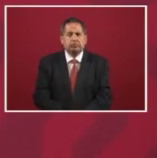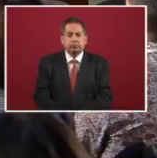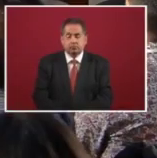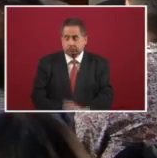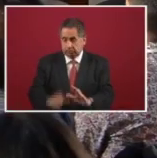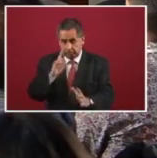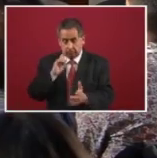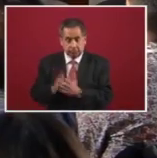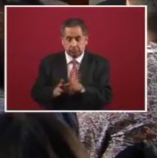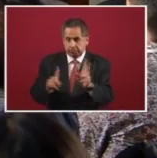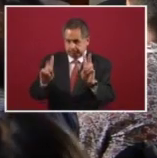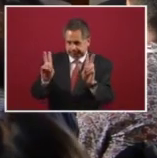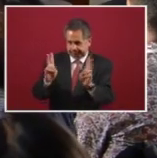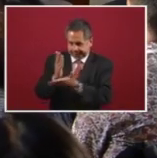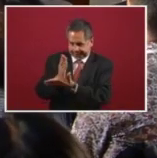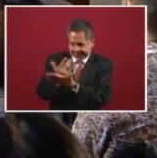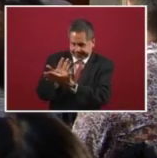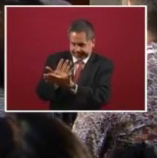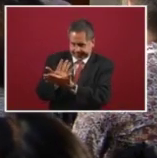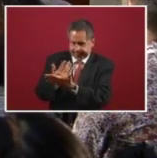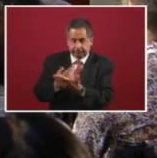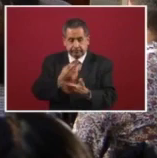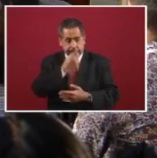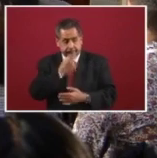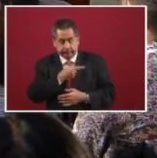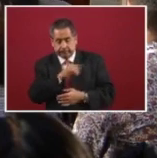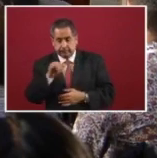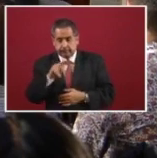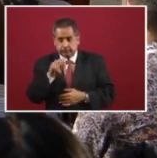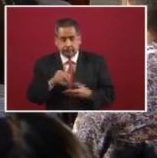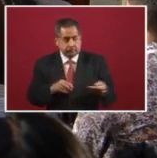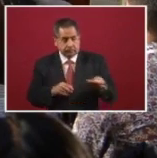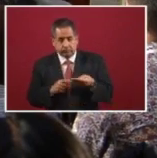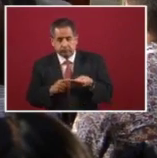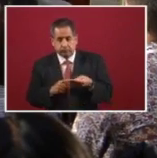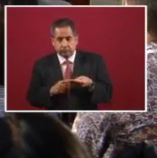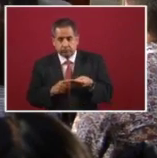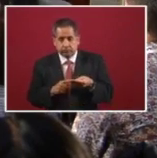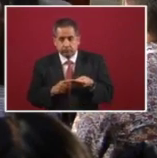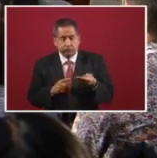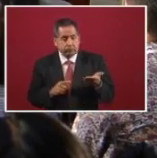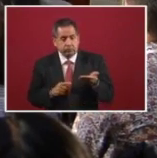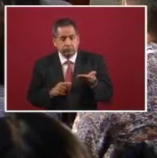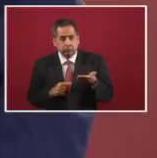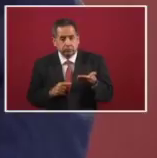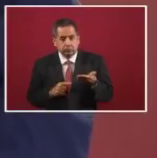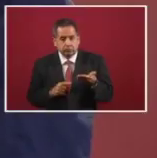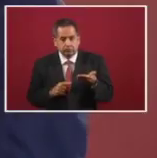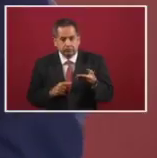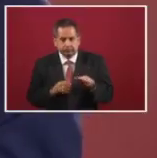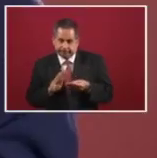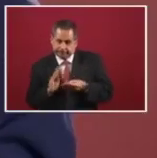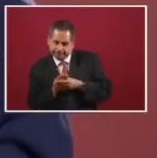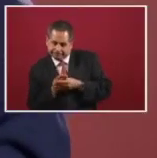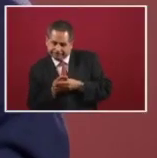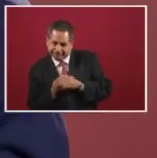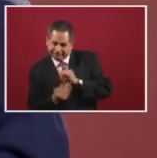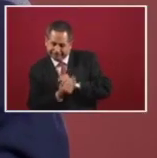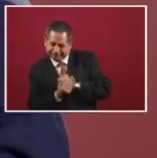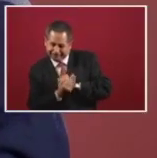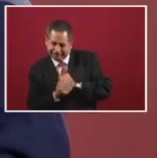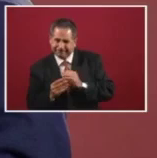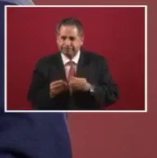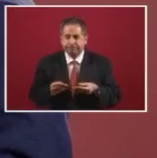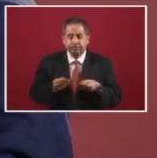bueno, miren, un paréntesis. Me dice Jesús, ya metió mi acordeón.